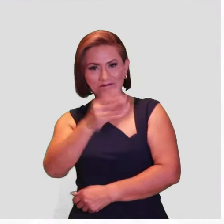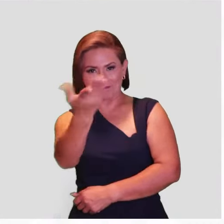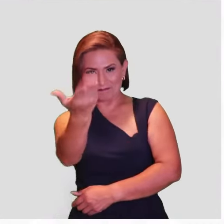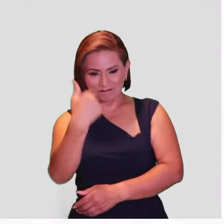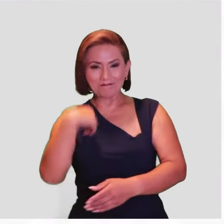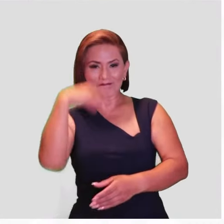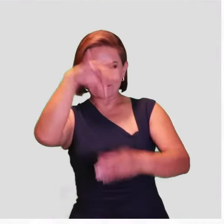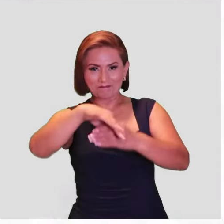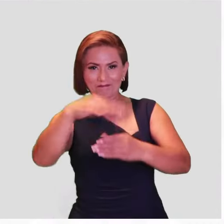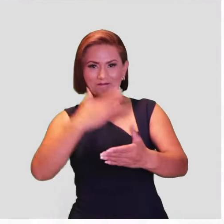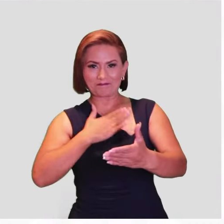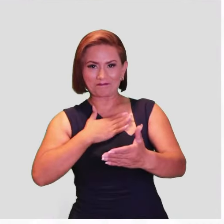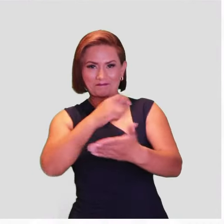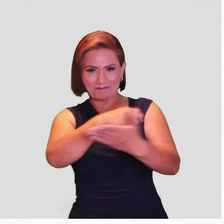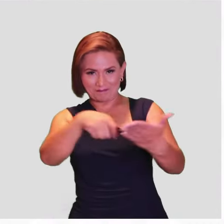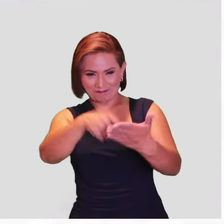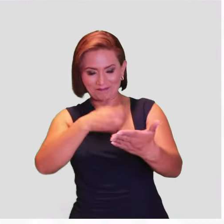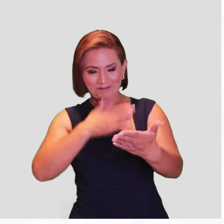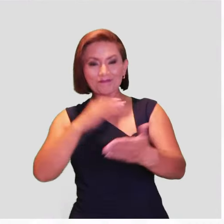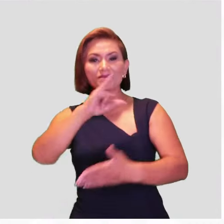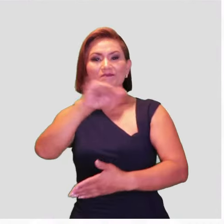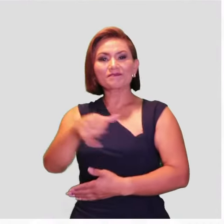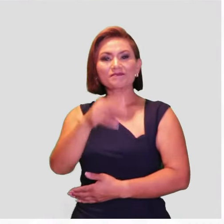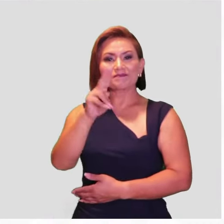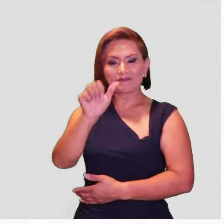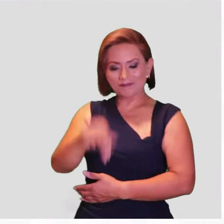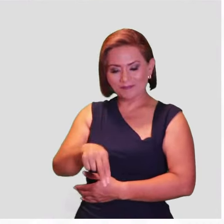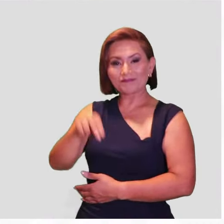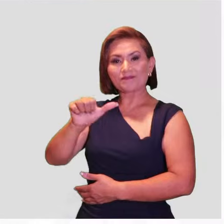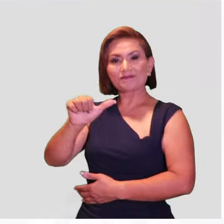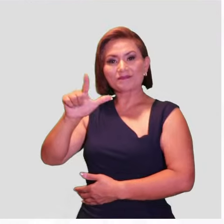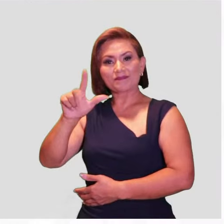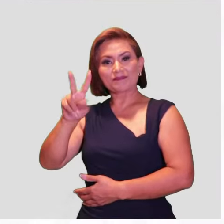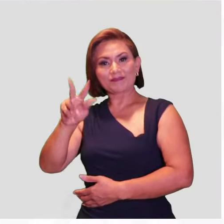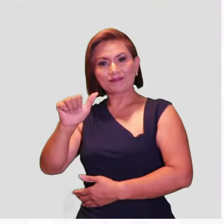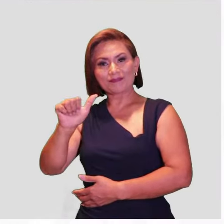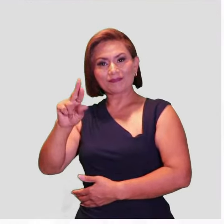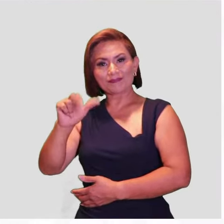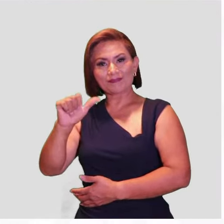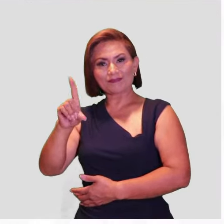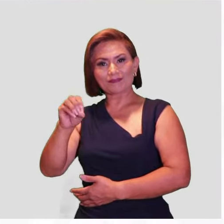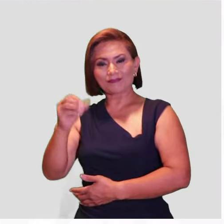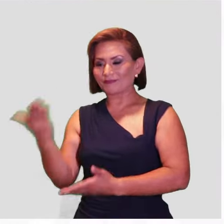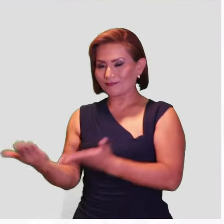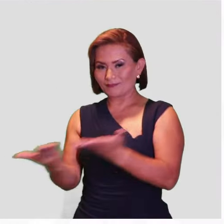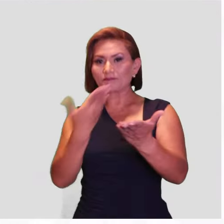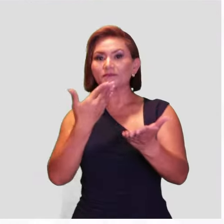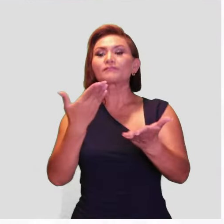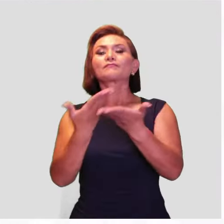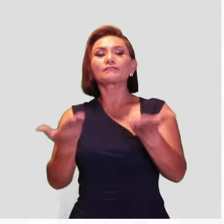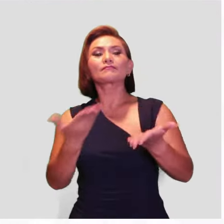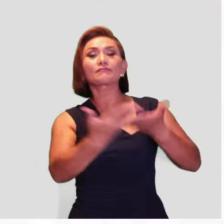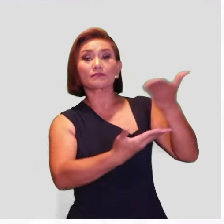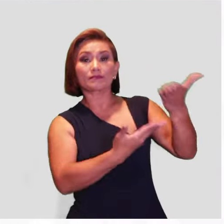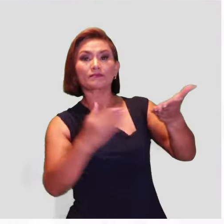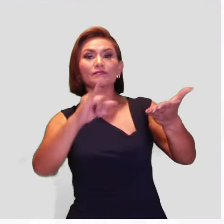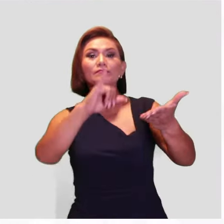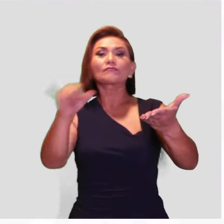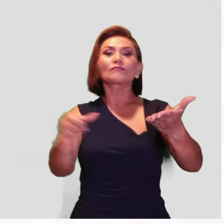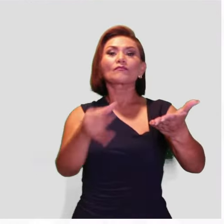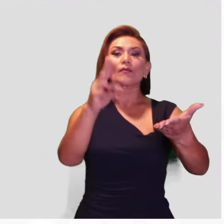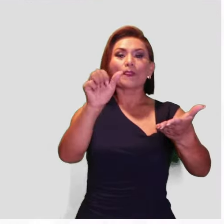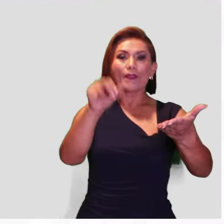Gracias, candidato Juan Alvarado. Y vamos a seguir con el candidato Juan Roch por Querétaro